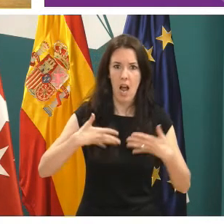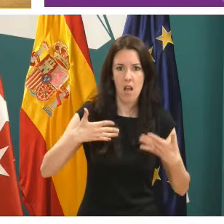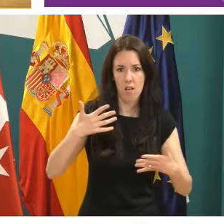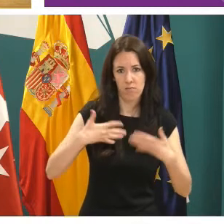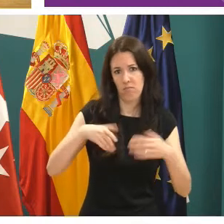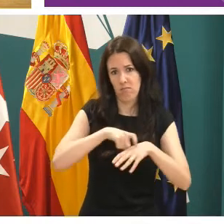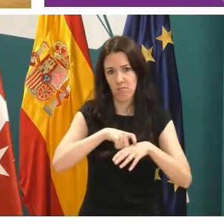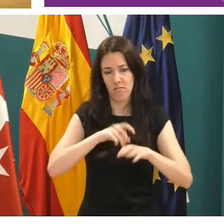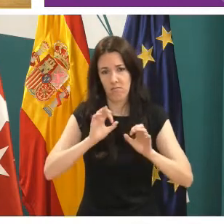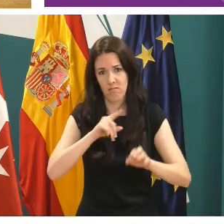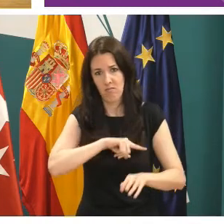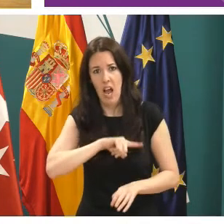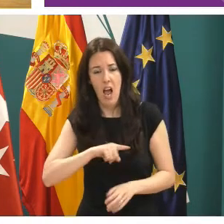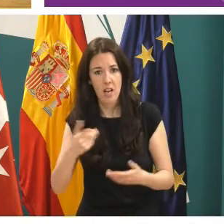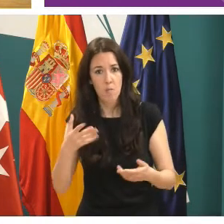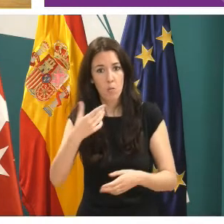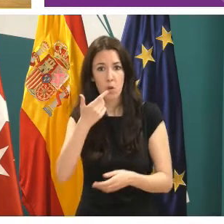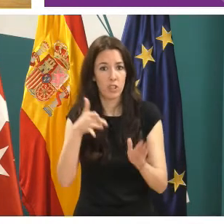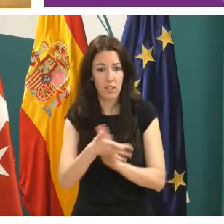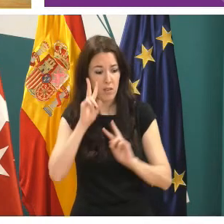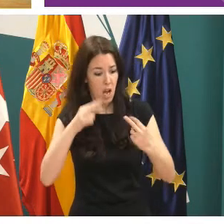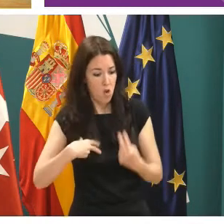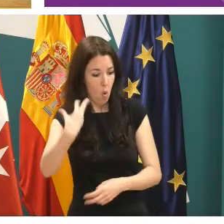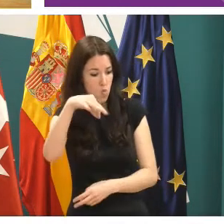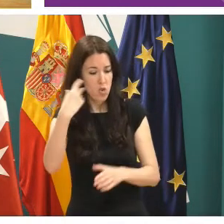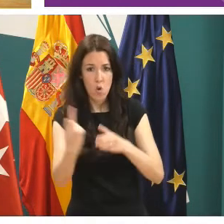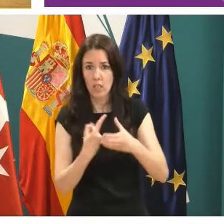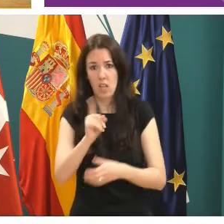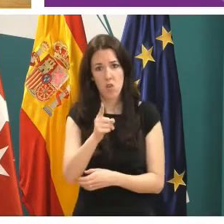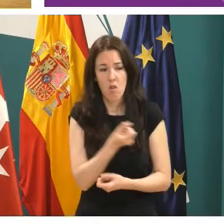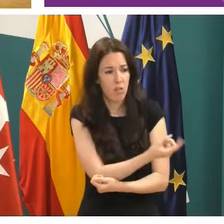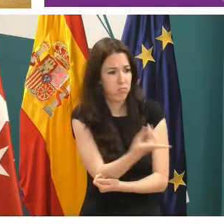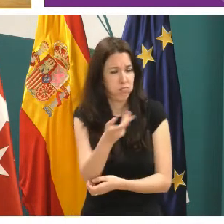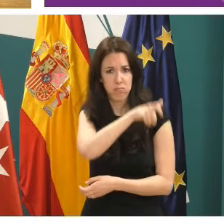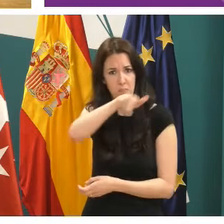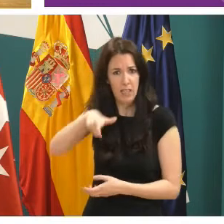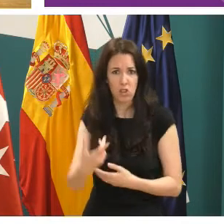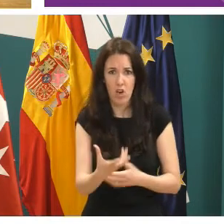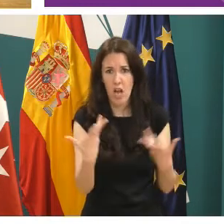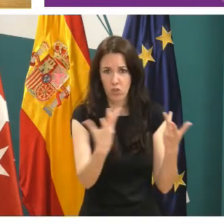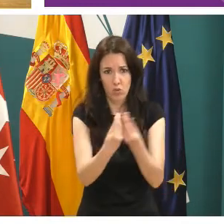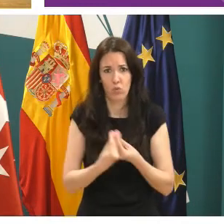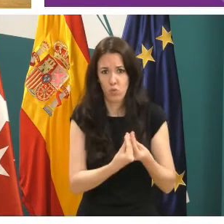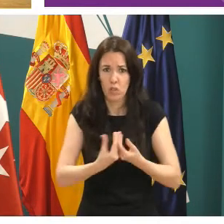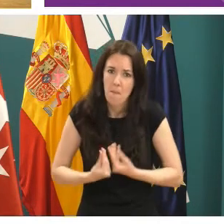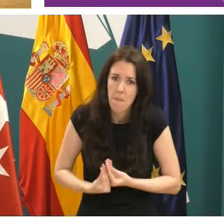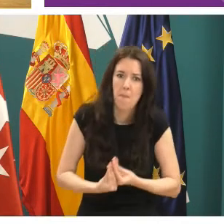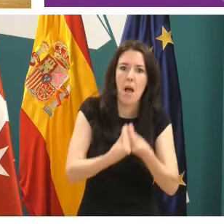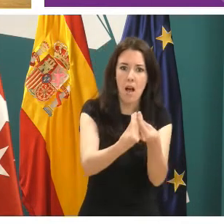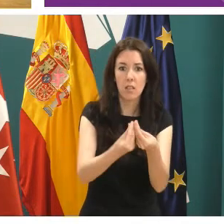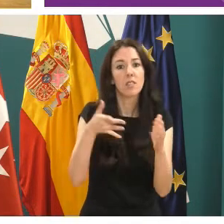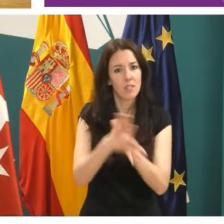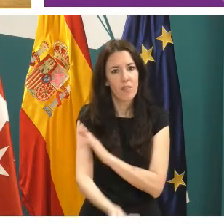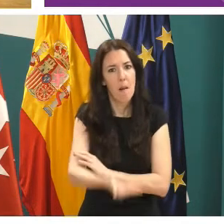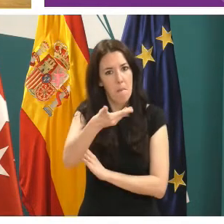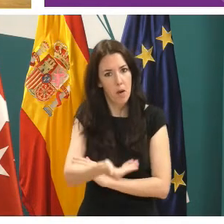final ya no soy el único, ya no estoy aislado, ¿no? Tengo a muchas personas conmigo, que caminan conmigo, y eso es clave,